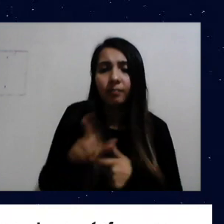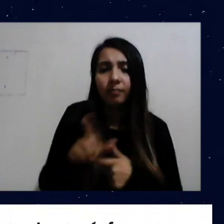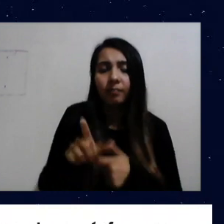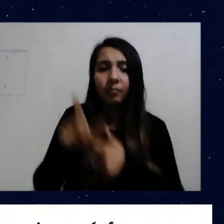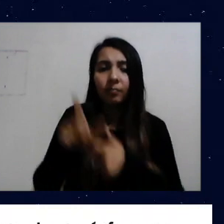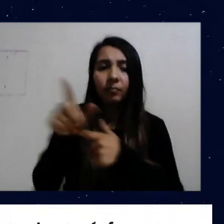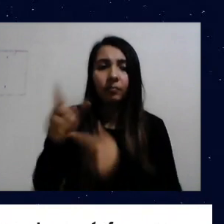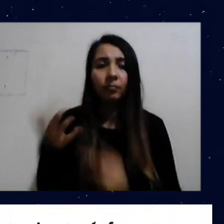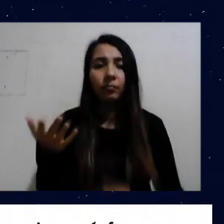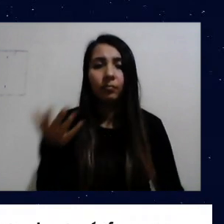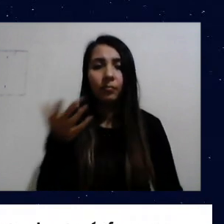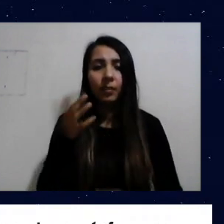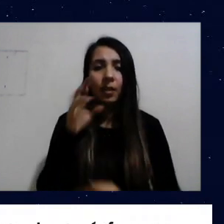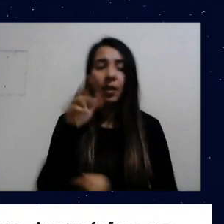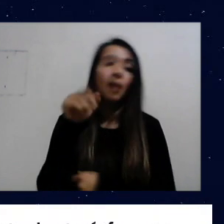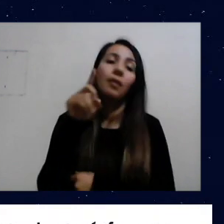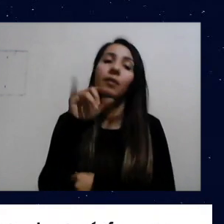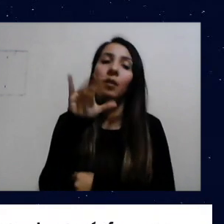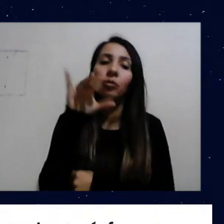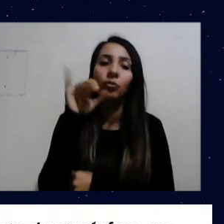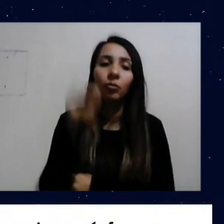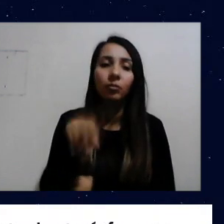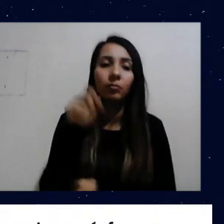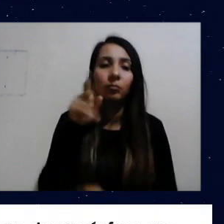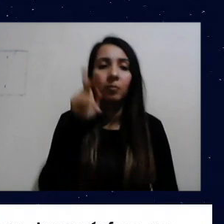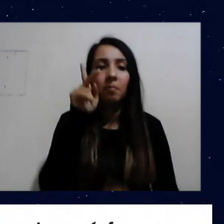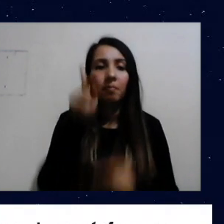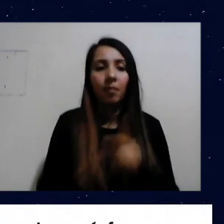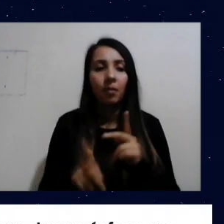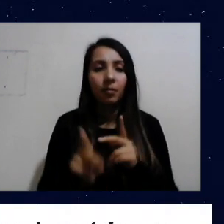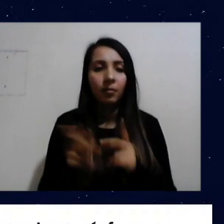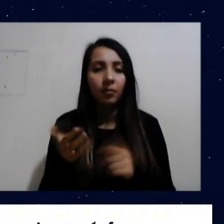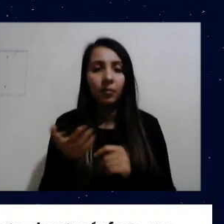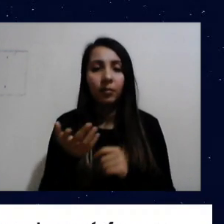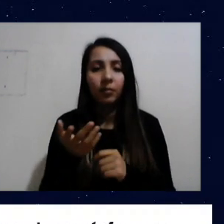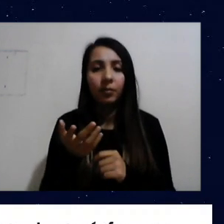biomarcadores seguros, seguro.